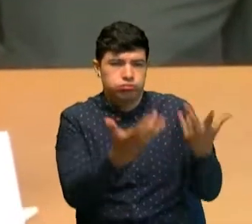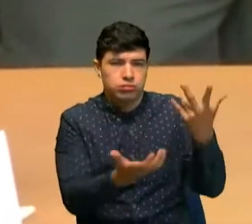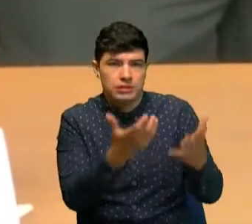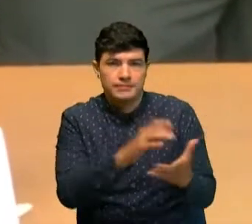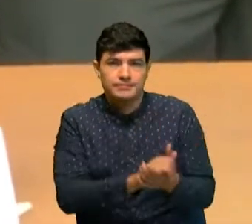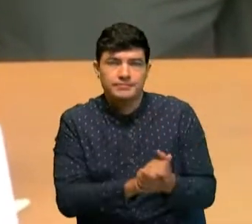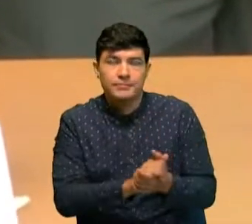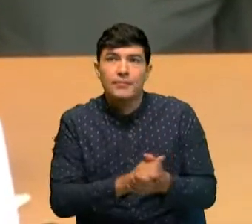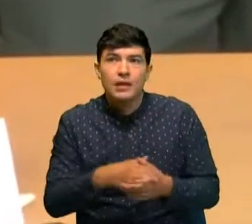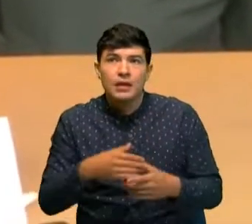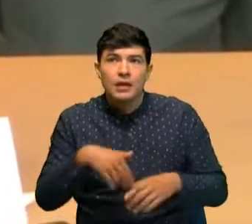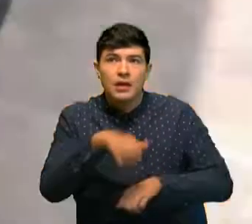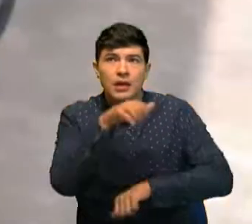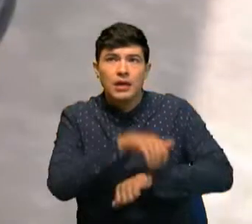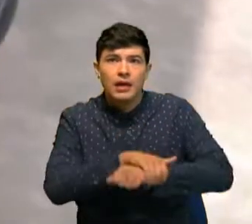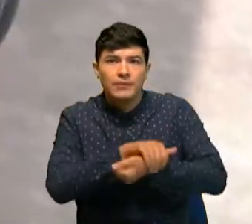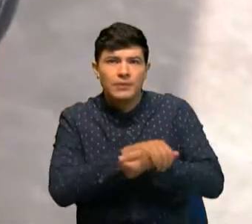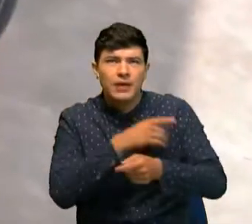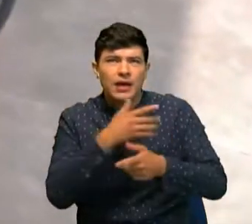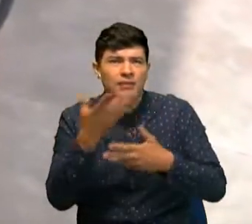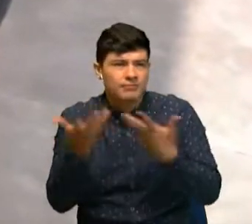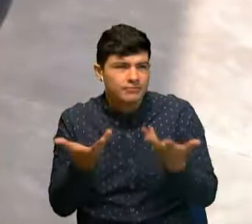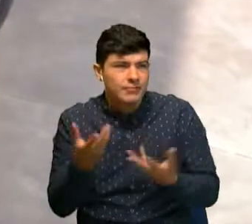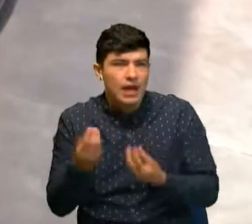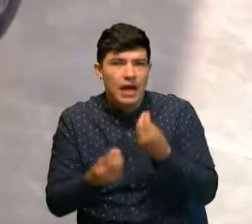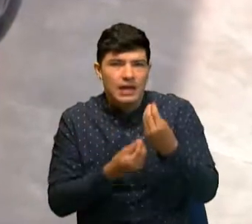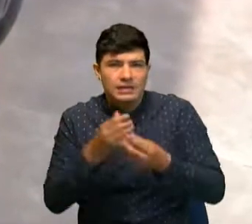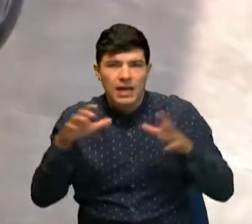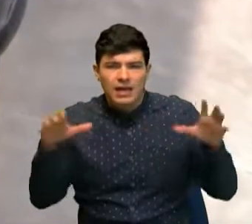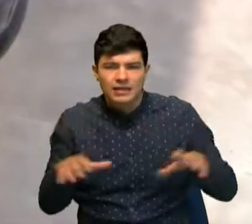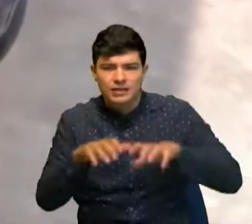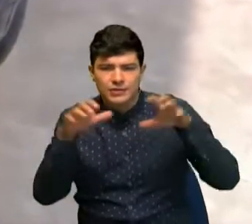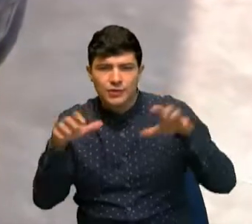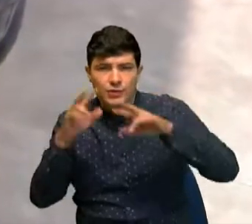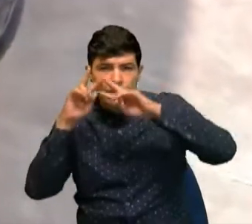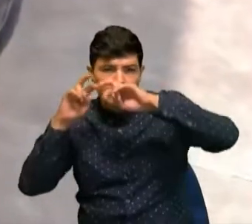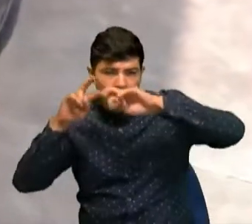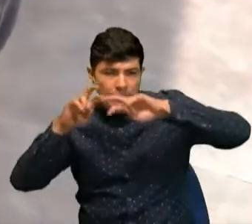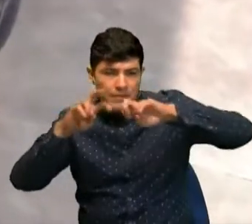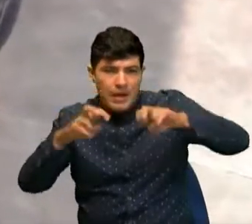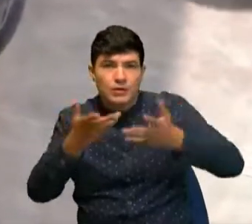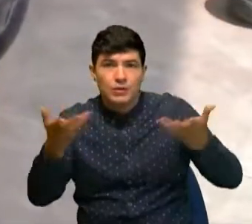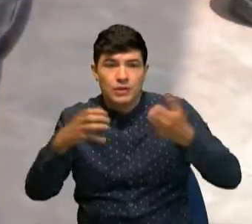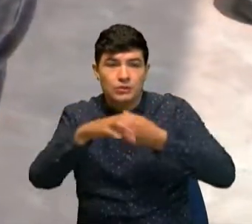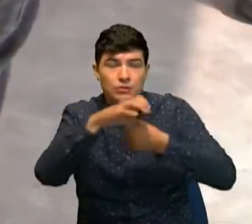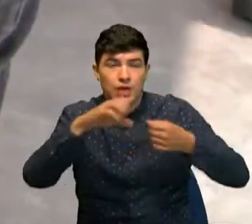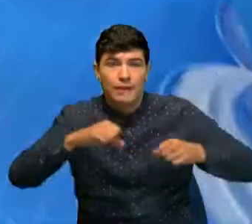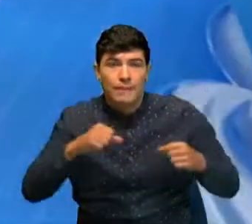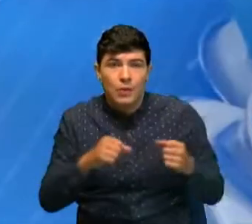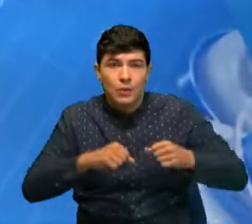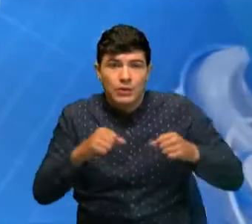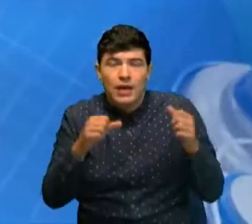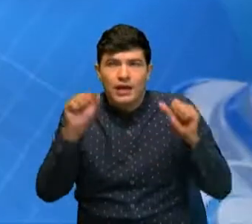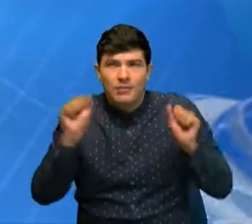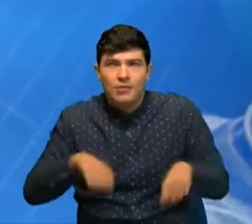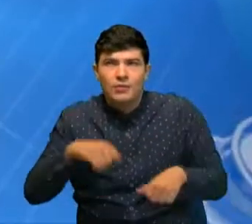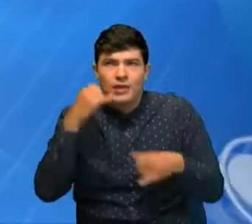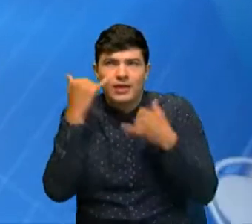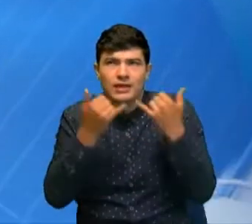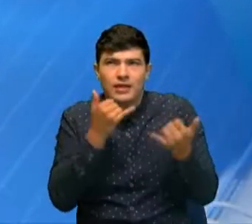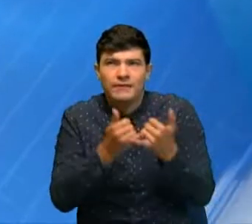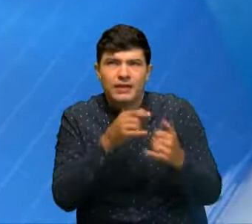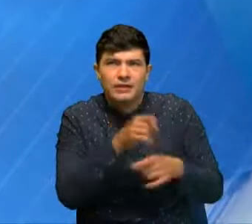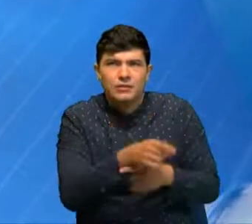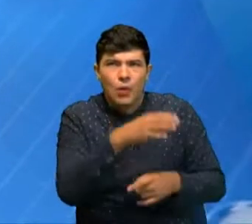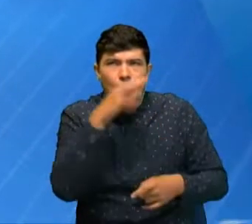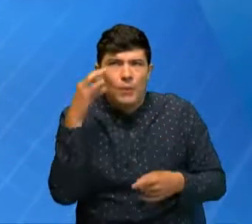La captura se daría en medio de acciones que se registraron de operativos de control en la ciudad de Bogotá, donde se pudo identificar y ubicar a este hombre